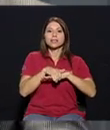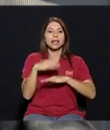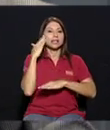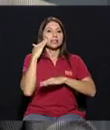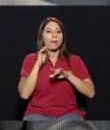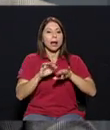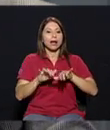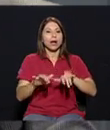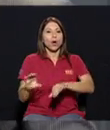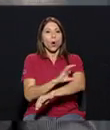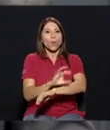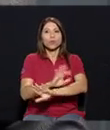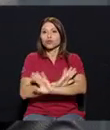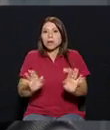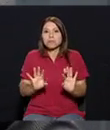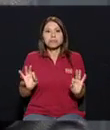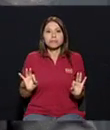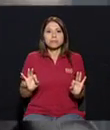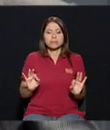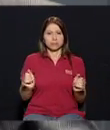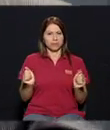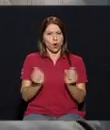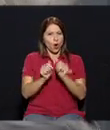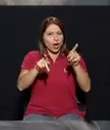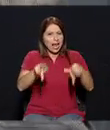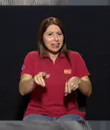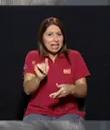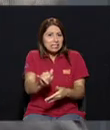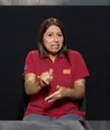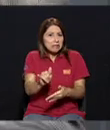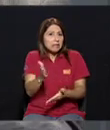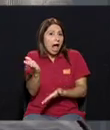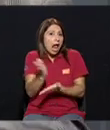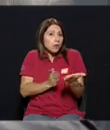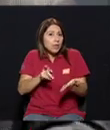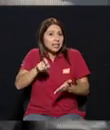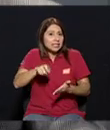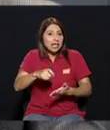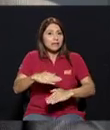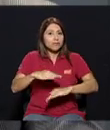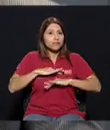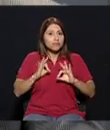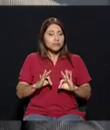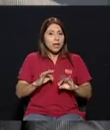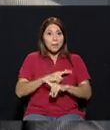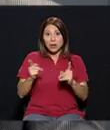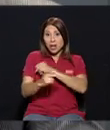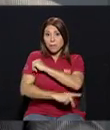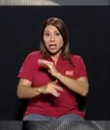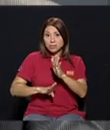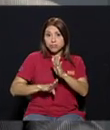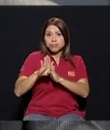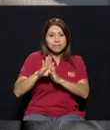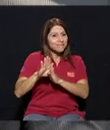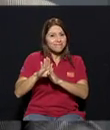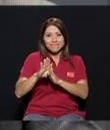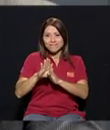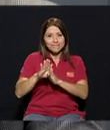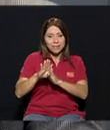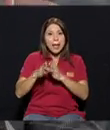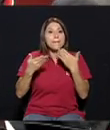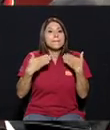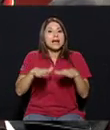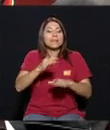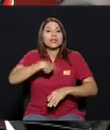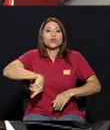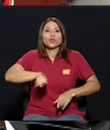Nada más, sí. Y eso con gente así, bueno, pues, llenaríamos unas cuantas necesidades, pero con eso nos sacamos al país adelante.